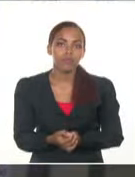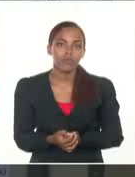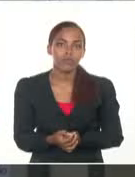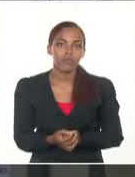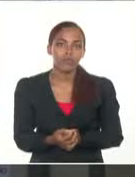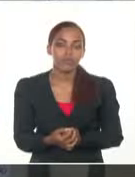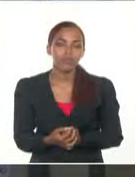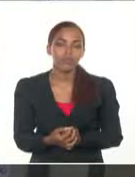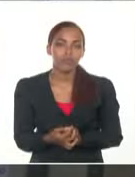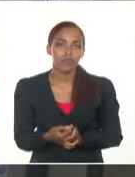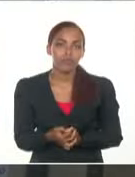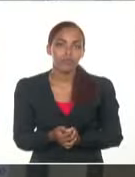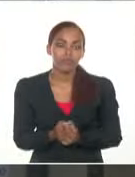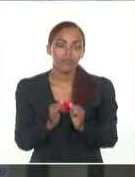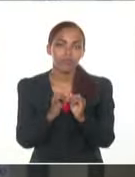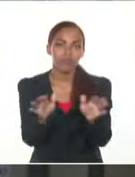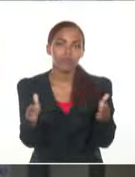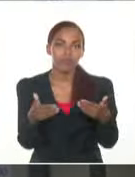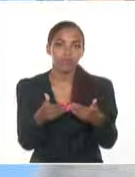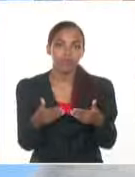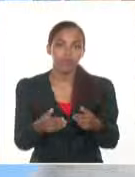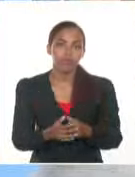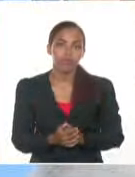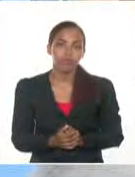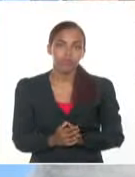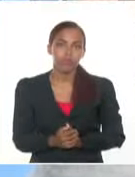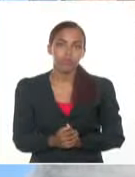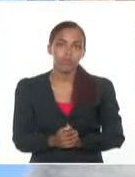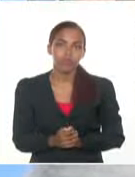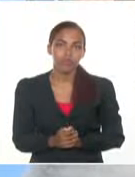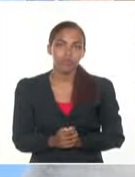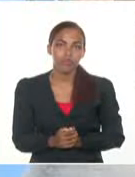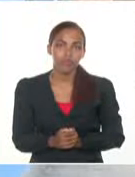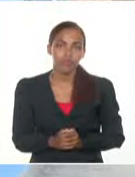Desde Pinar del Río, Roxana Llamazares González, Canal Cubano de Noticias.